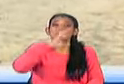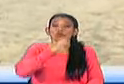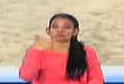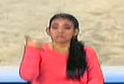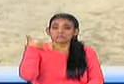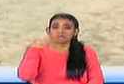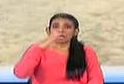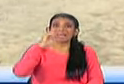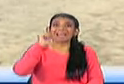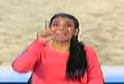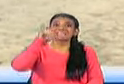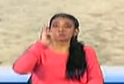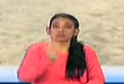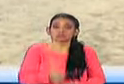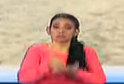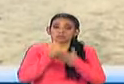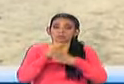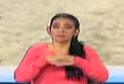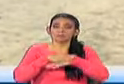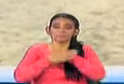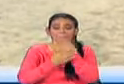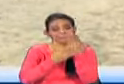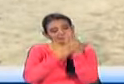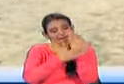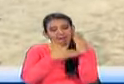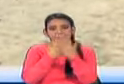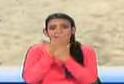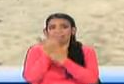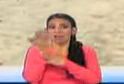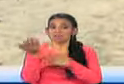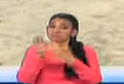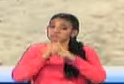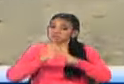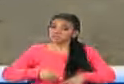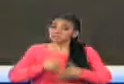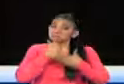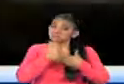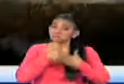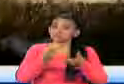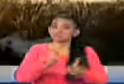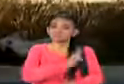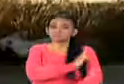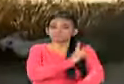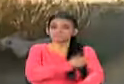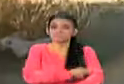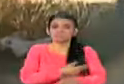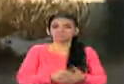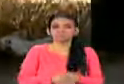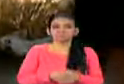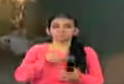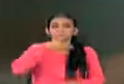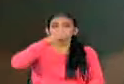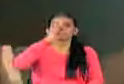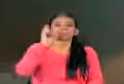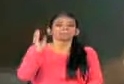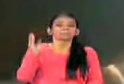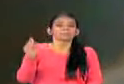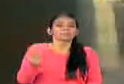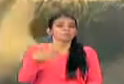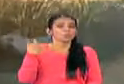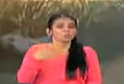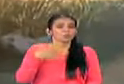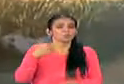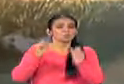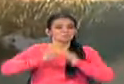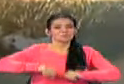a fortalecer a la piel una bastante es vitaminas un sabor único que se conserva a través de